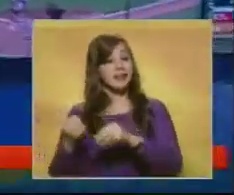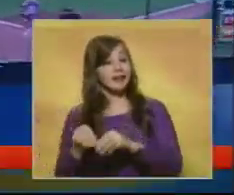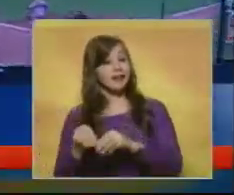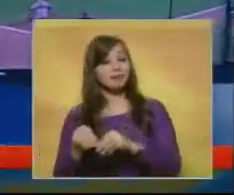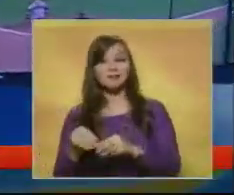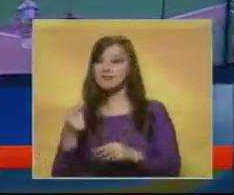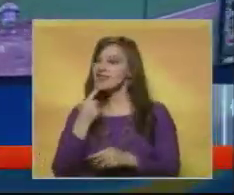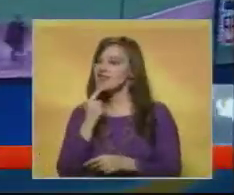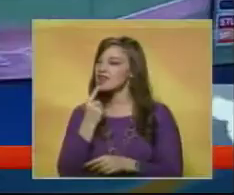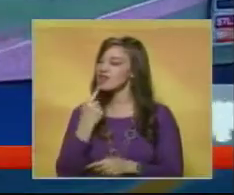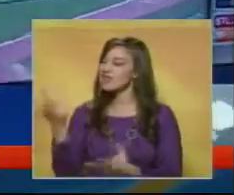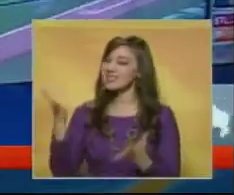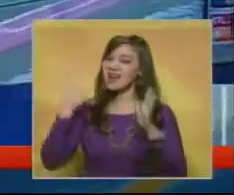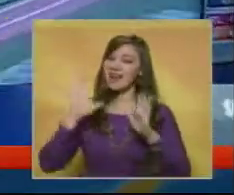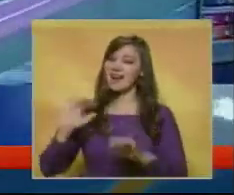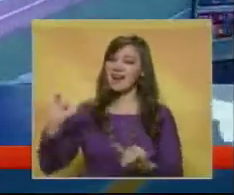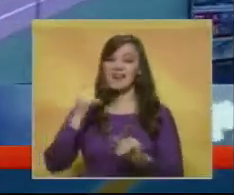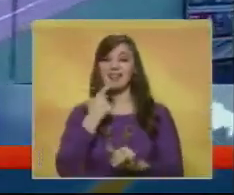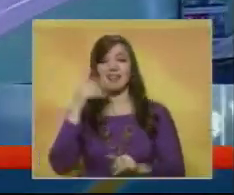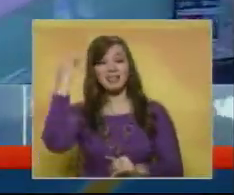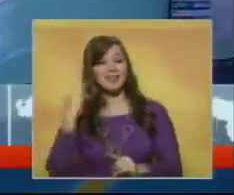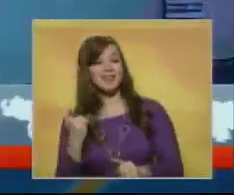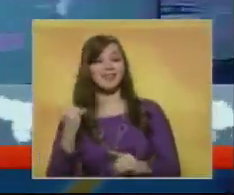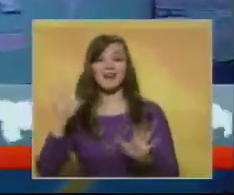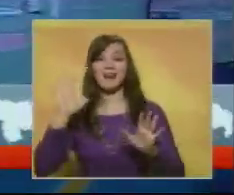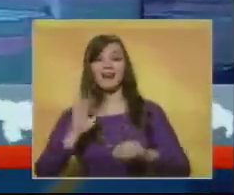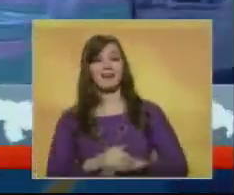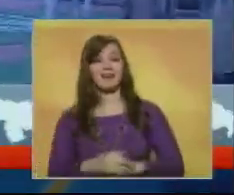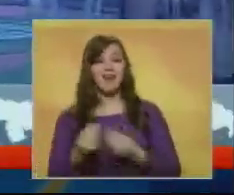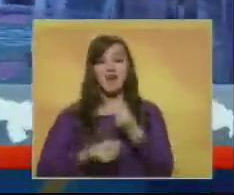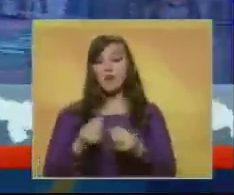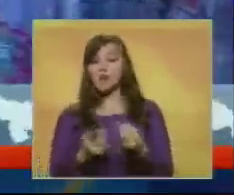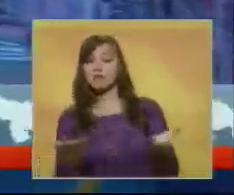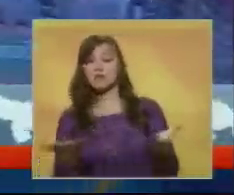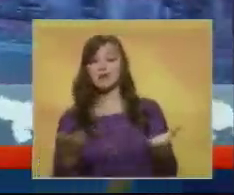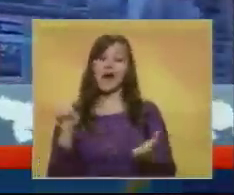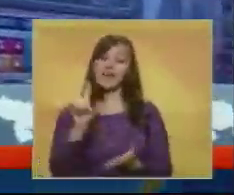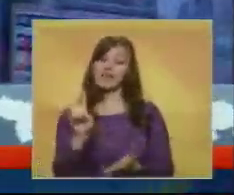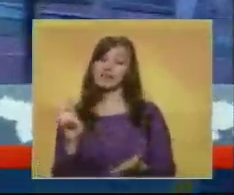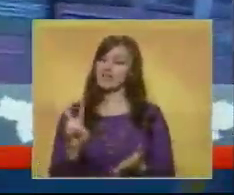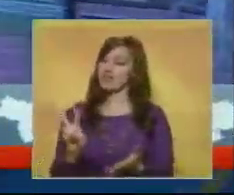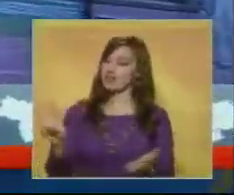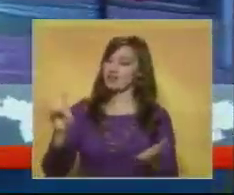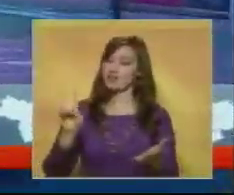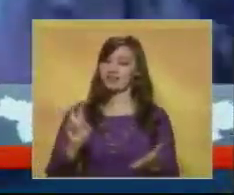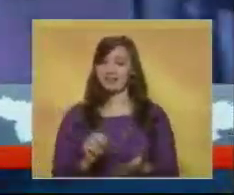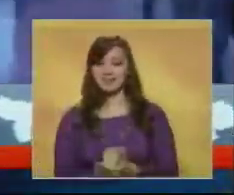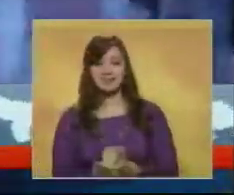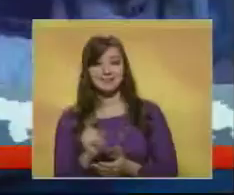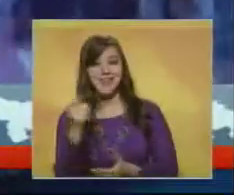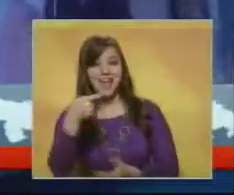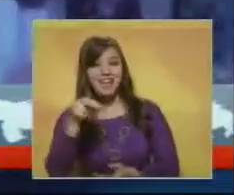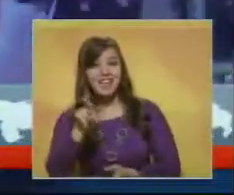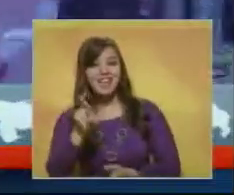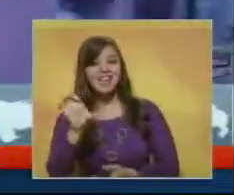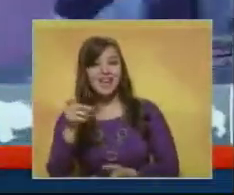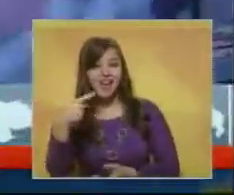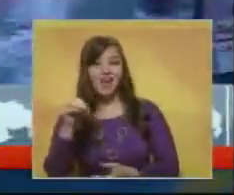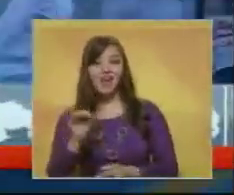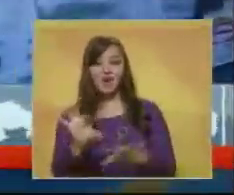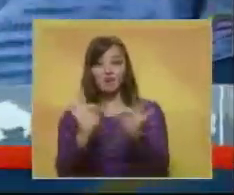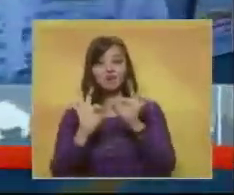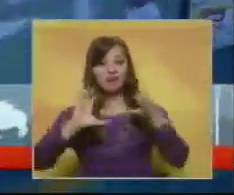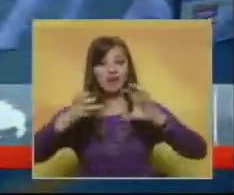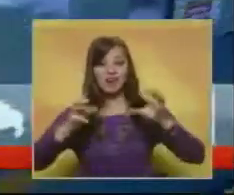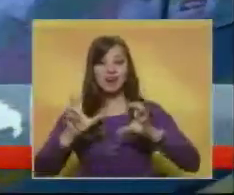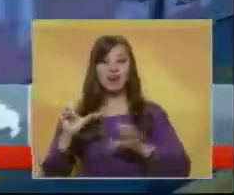pongas tanto a eso, Endrina. ¿Cómo hacemos? No, estoy en las grandes no ligas, chica, me asustaste. Gregor Blanco decidió la victoria de San Francisco en